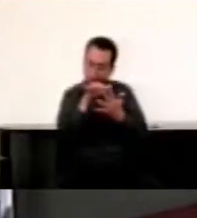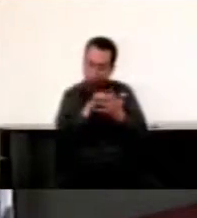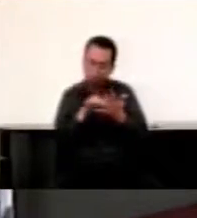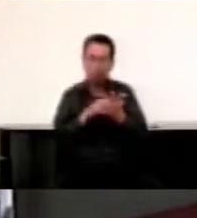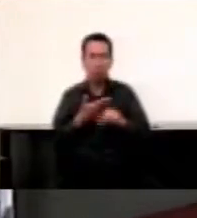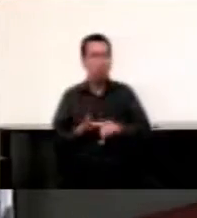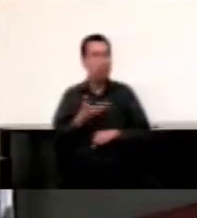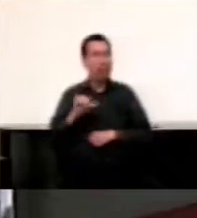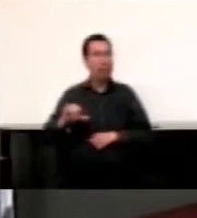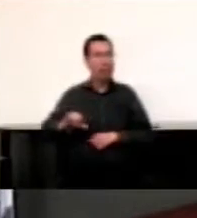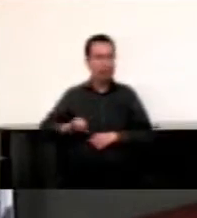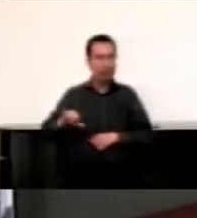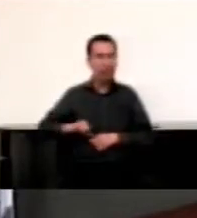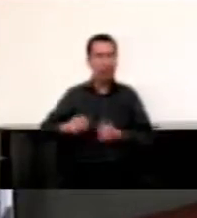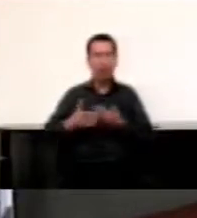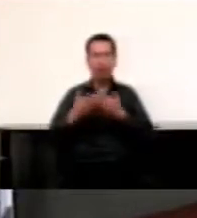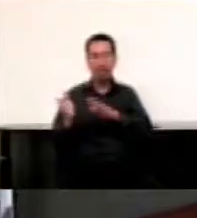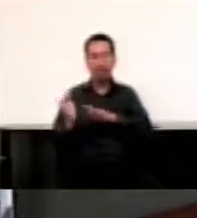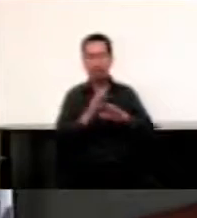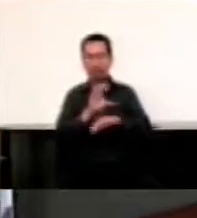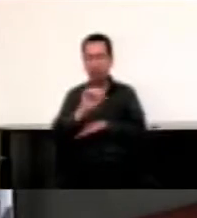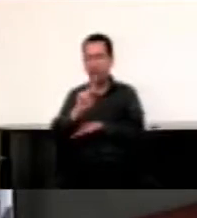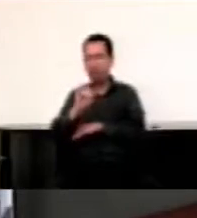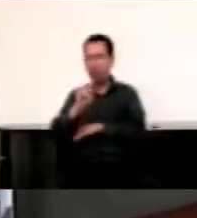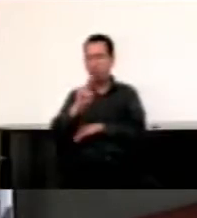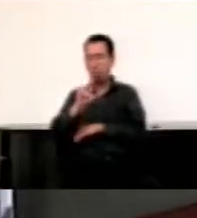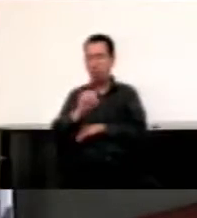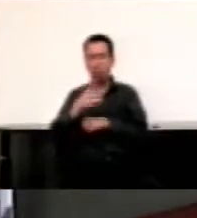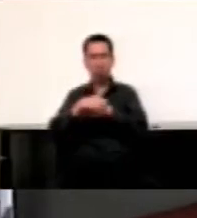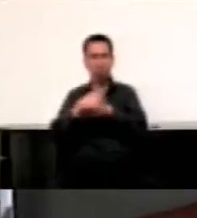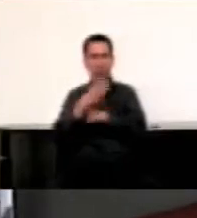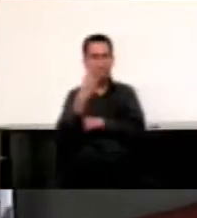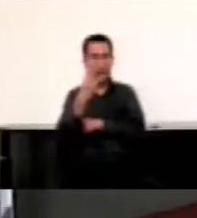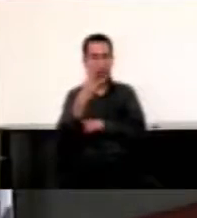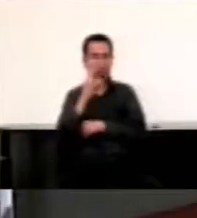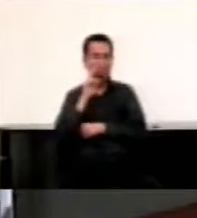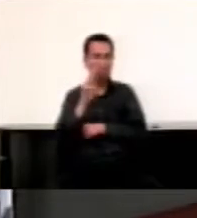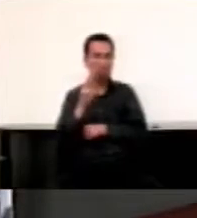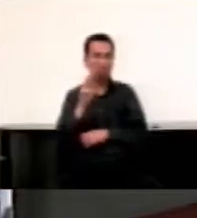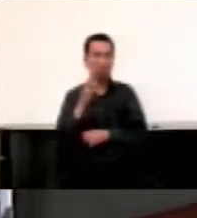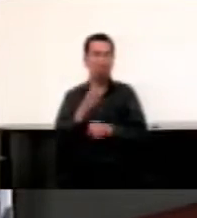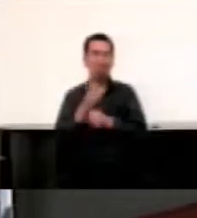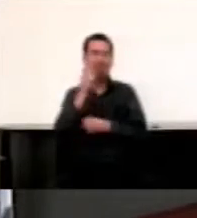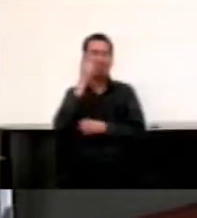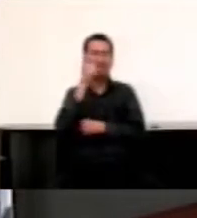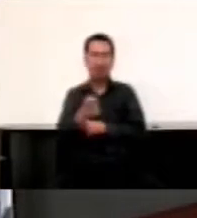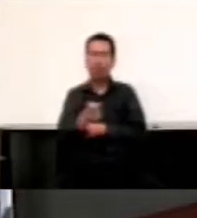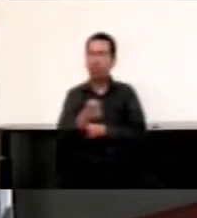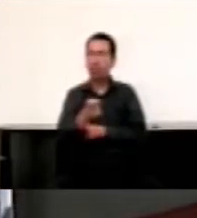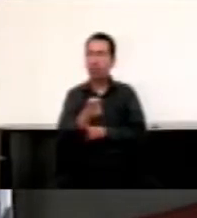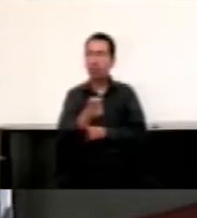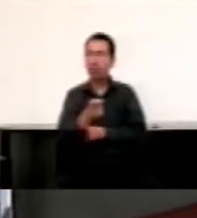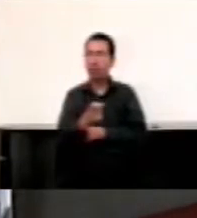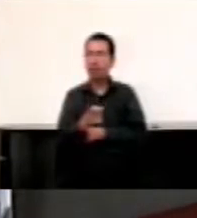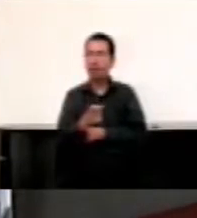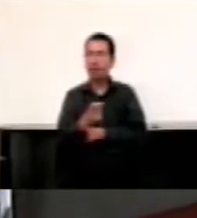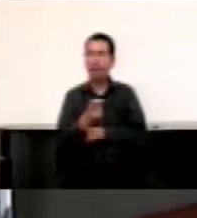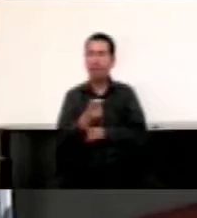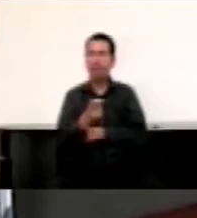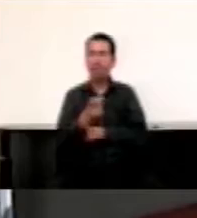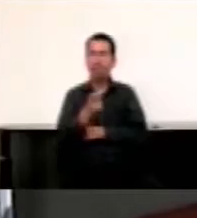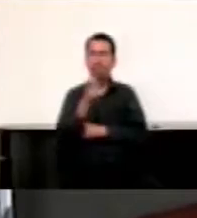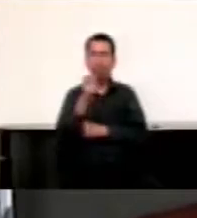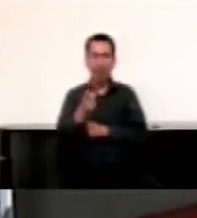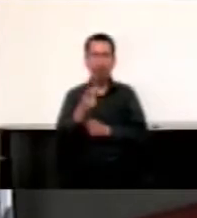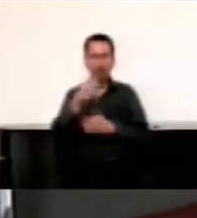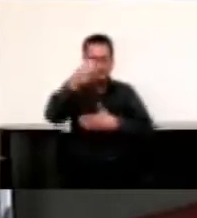voy a pasar al capítulo 3 de la obra. El capítulo 3 nos habla de… es donde